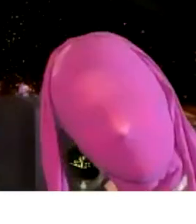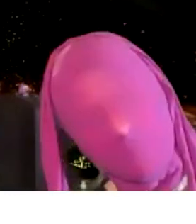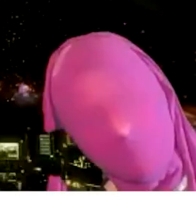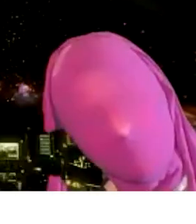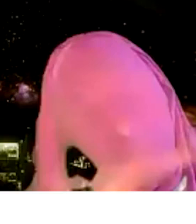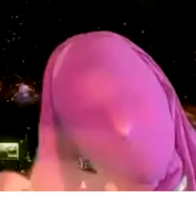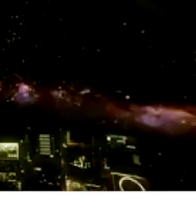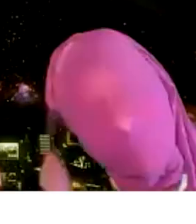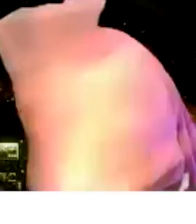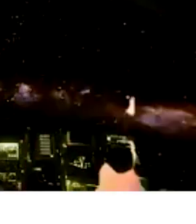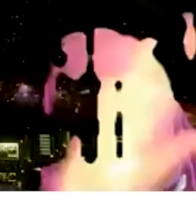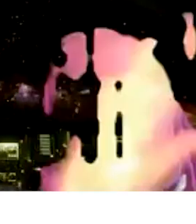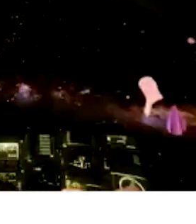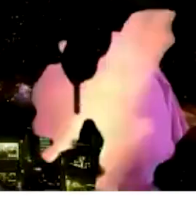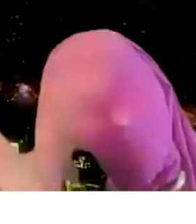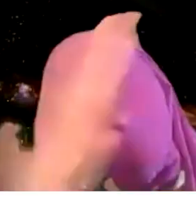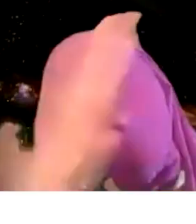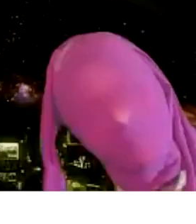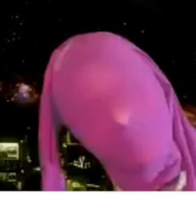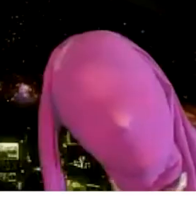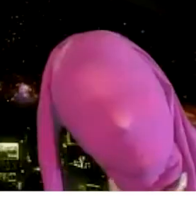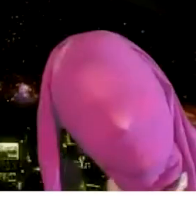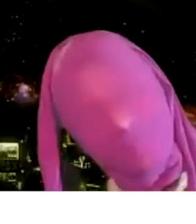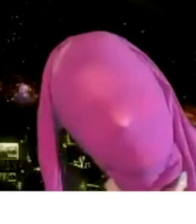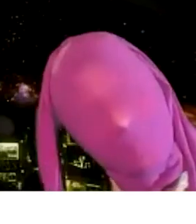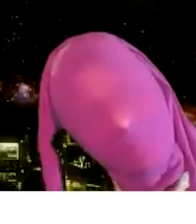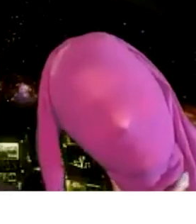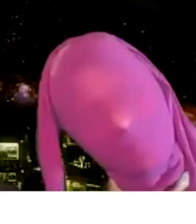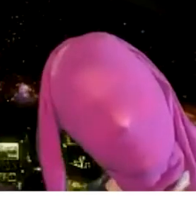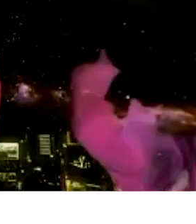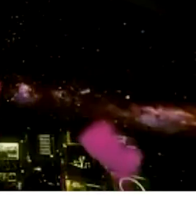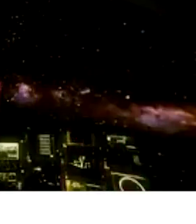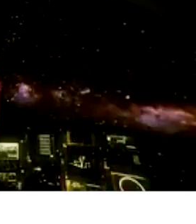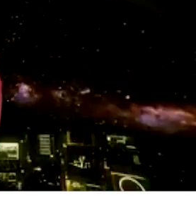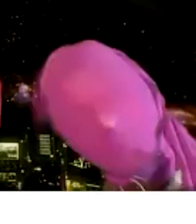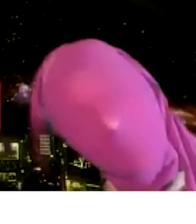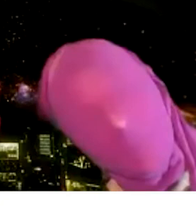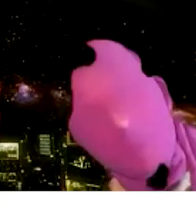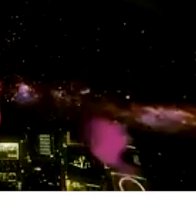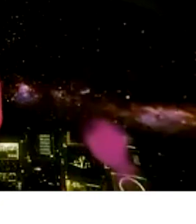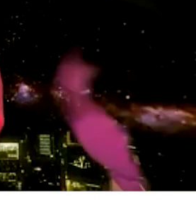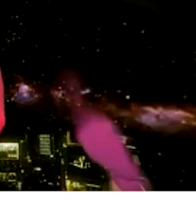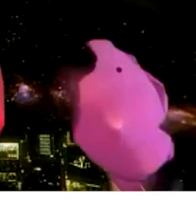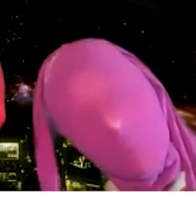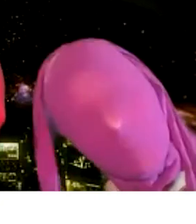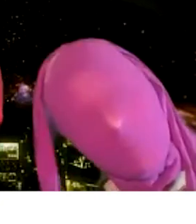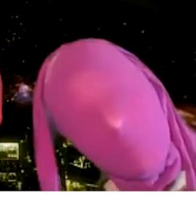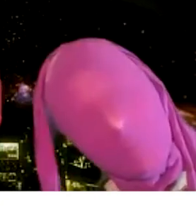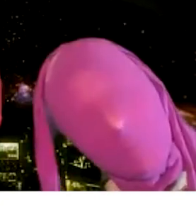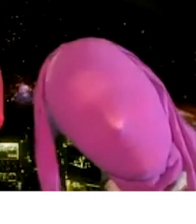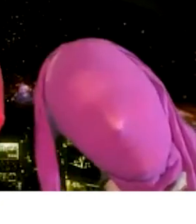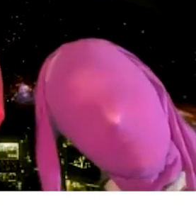la tierra hasta Invasorix. Y también Claudia